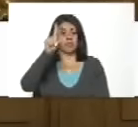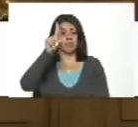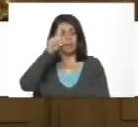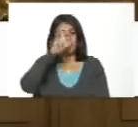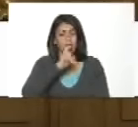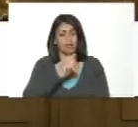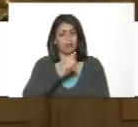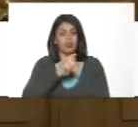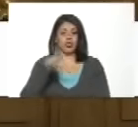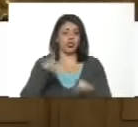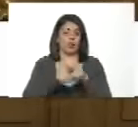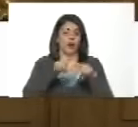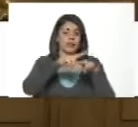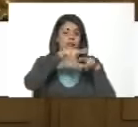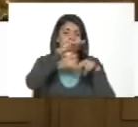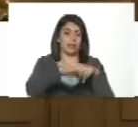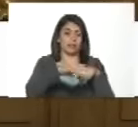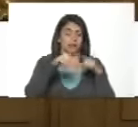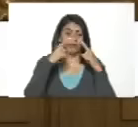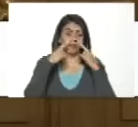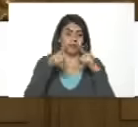niño.